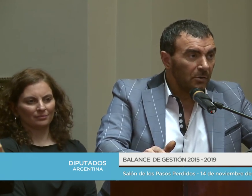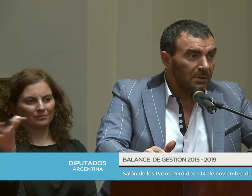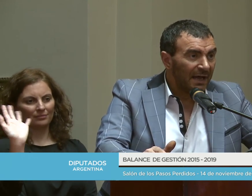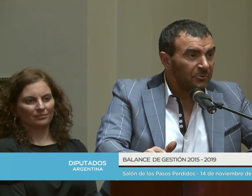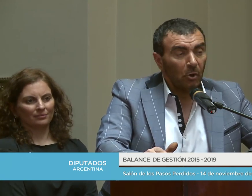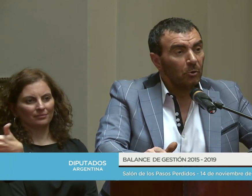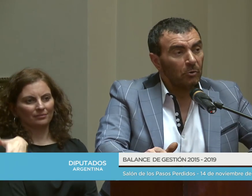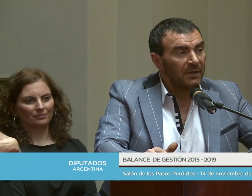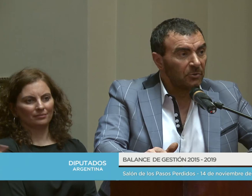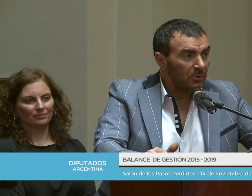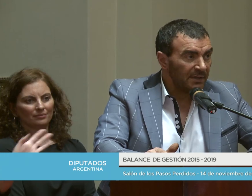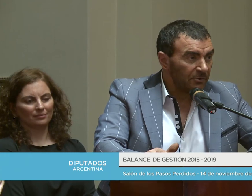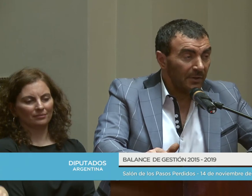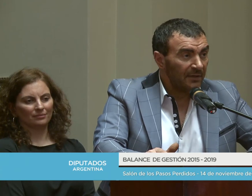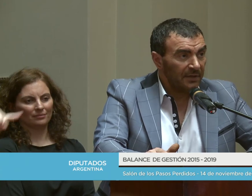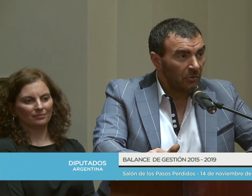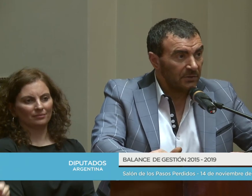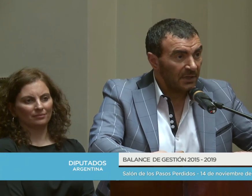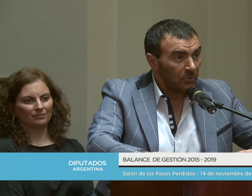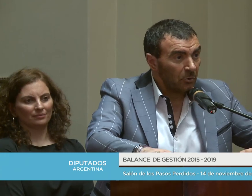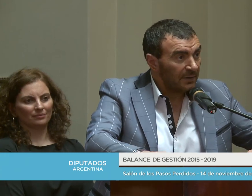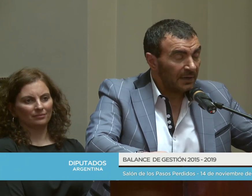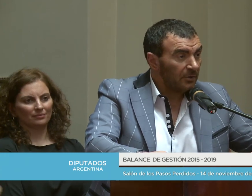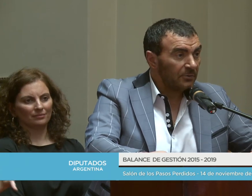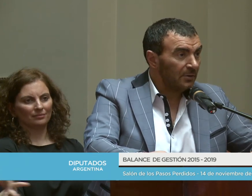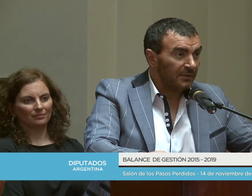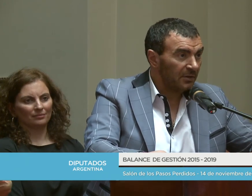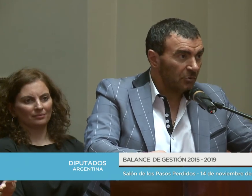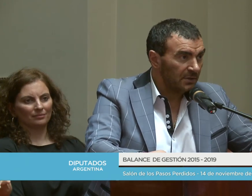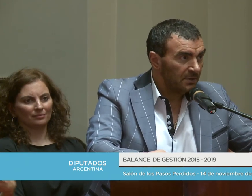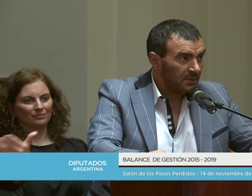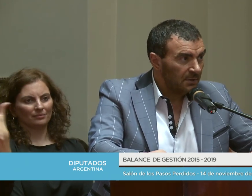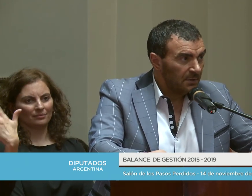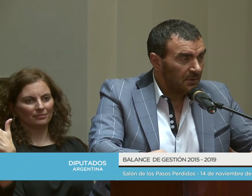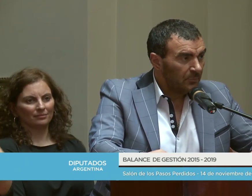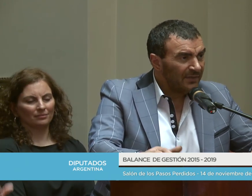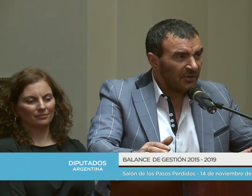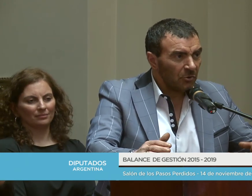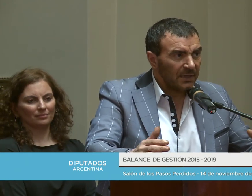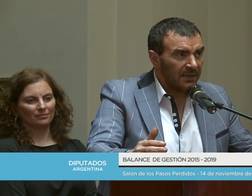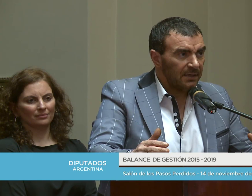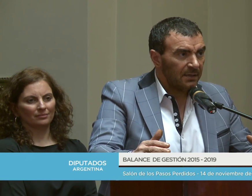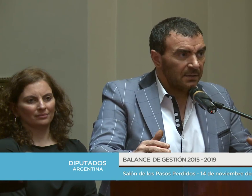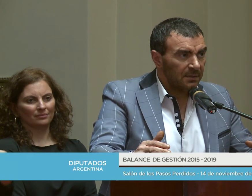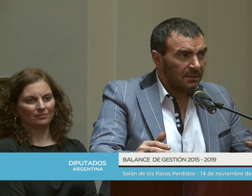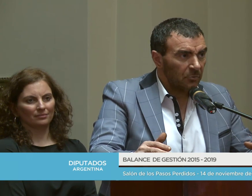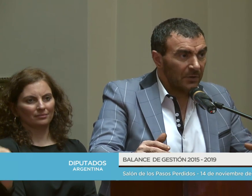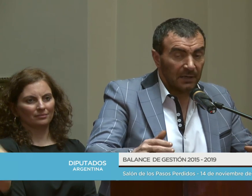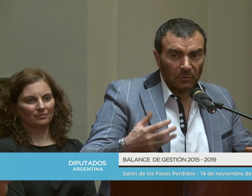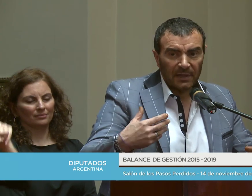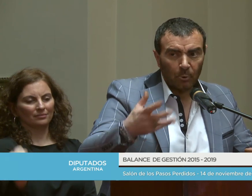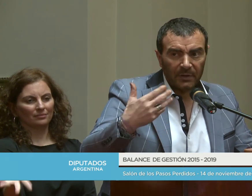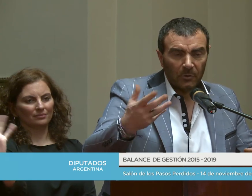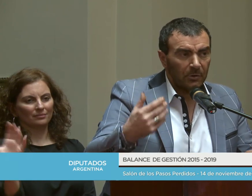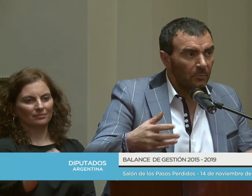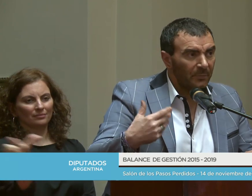Felicito a todos los directores y a todas las direcciones y a todos los trabajadores de todas las direcciones. Pero hay direcciones que son las que